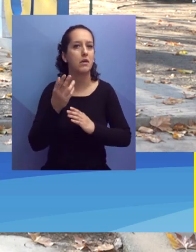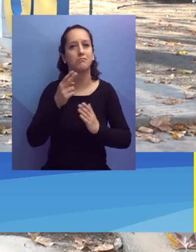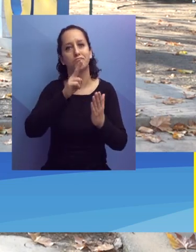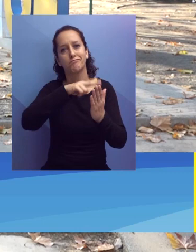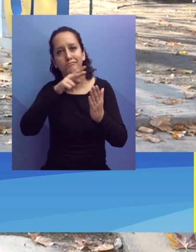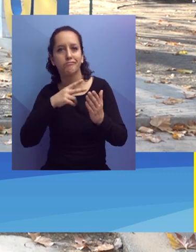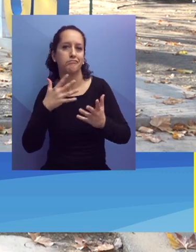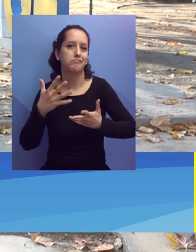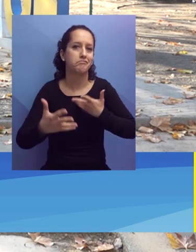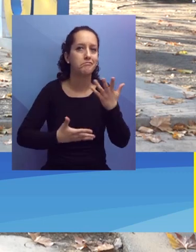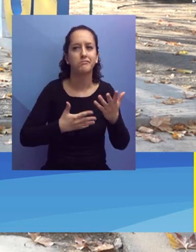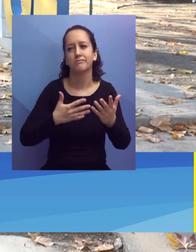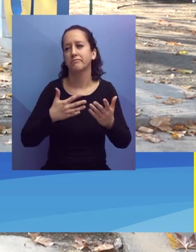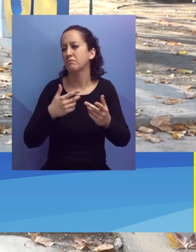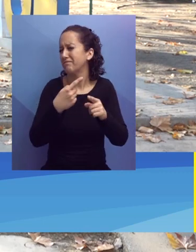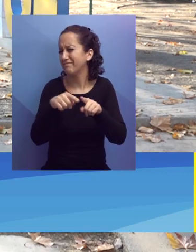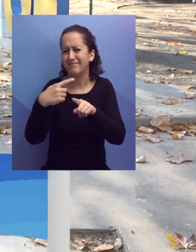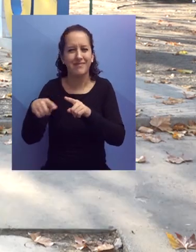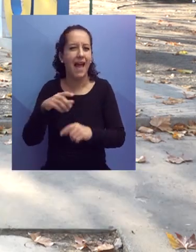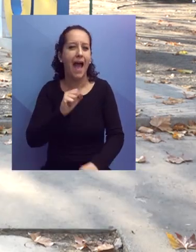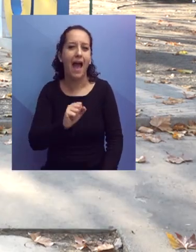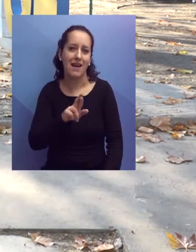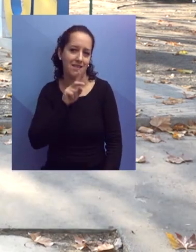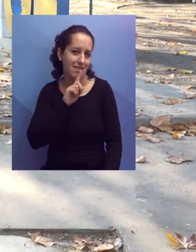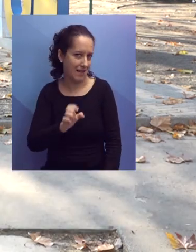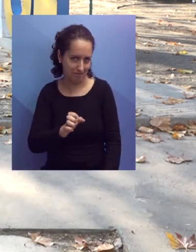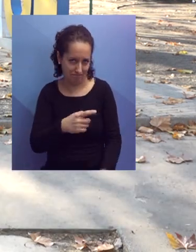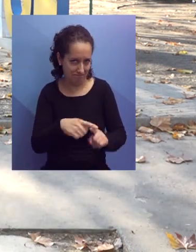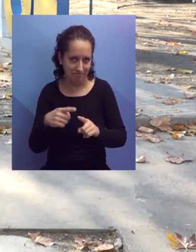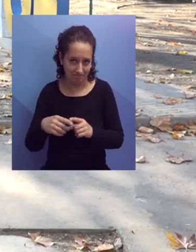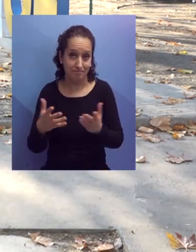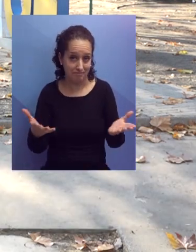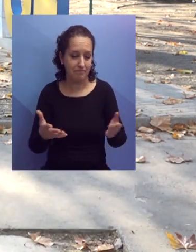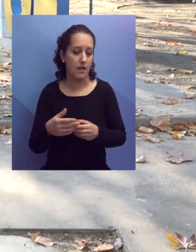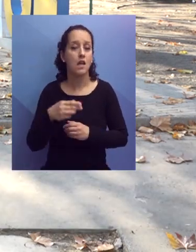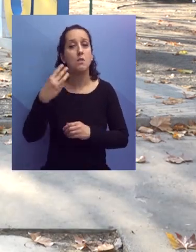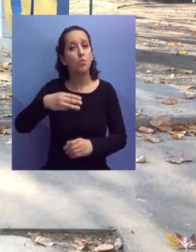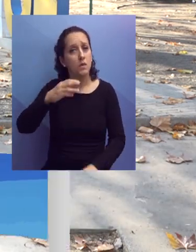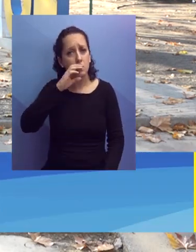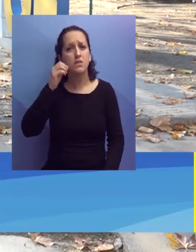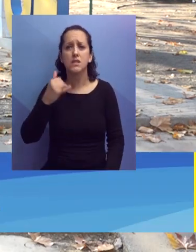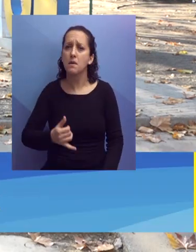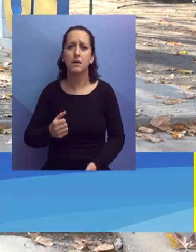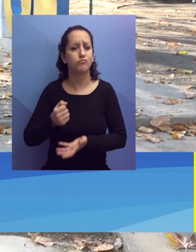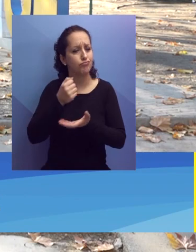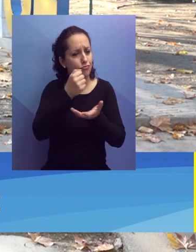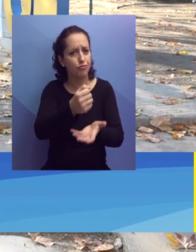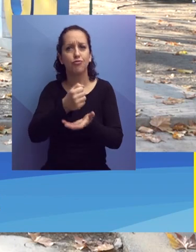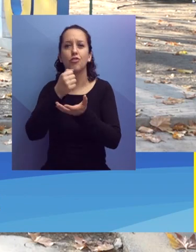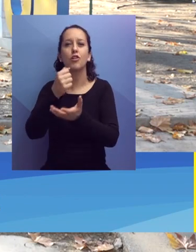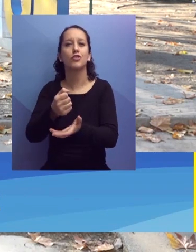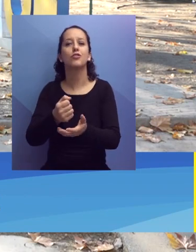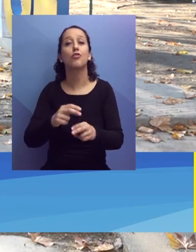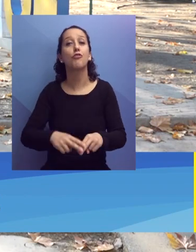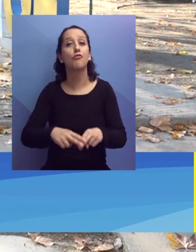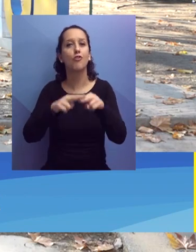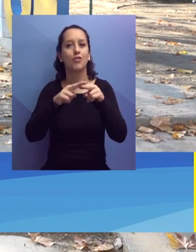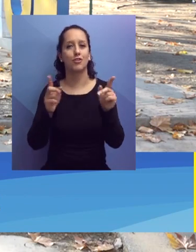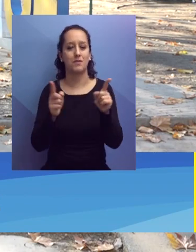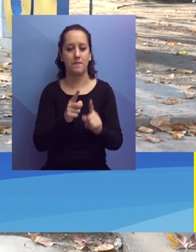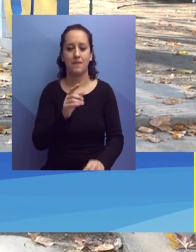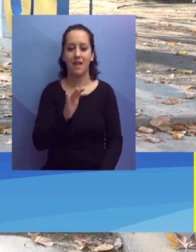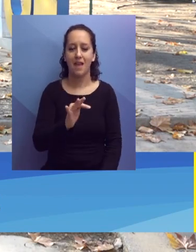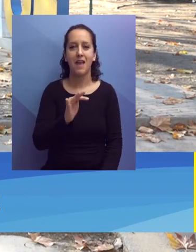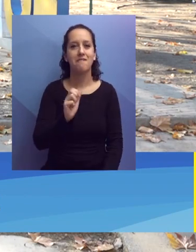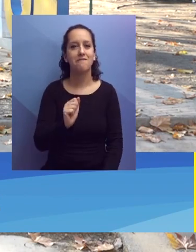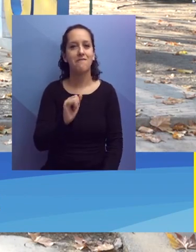artes en cualquier disciplina, entre otras varias iniciativas, el municipio penquista cada año entrega diferentes recursos a